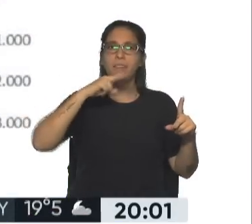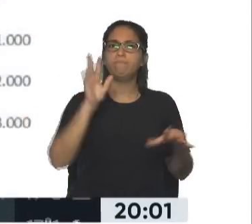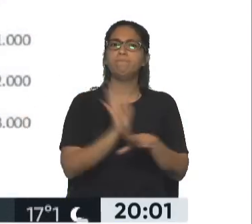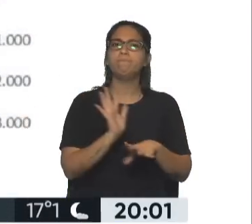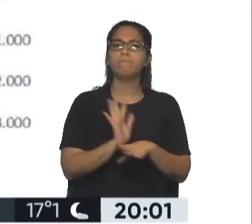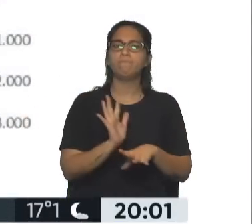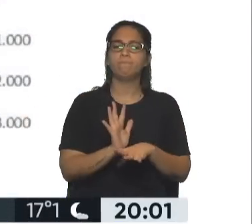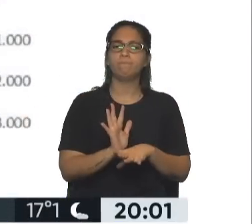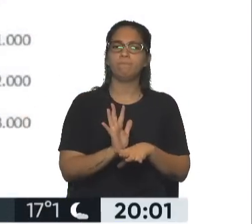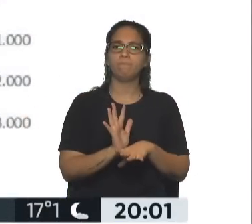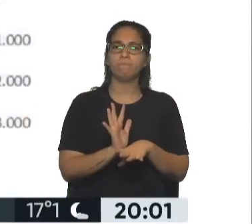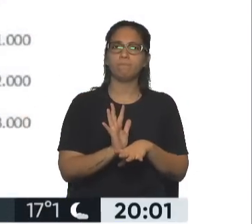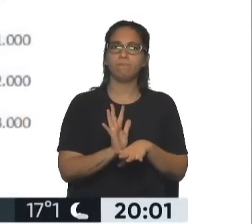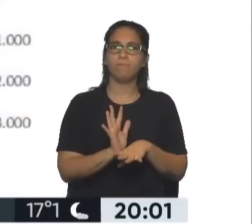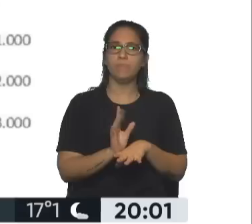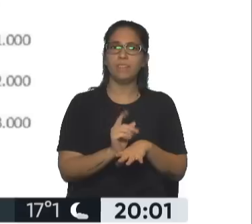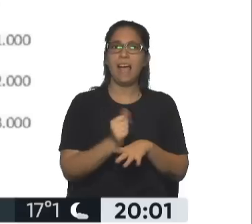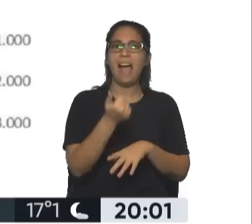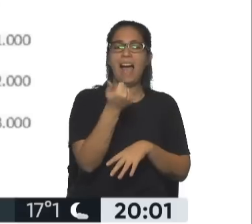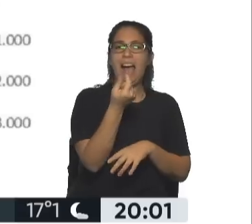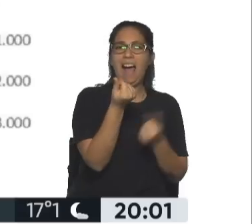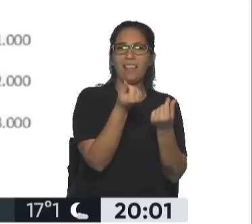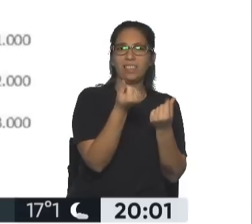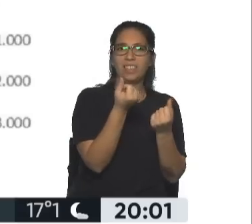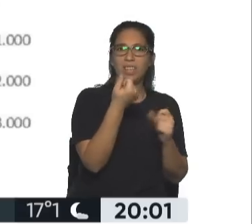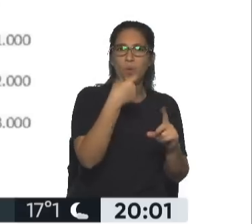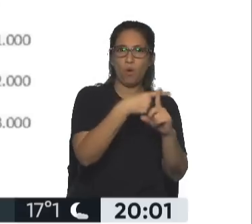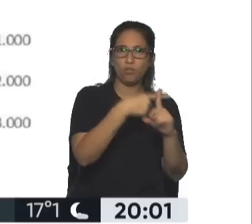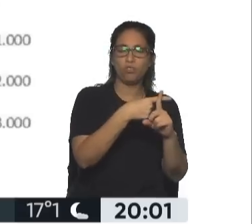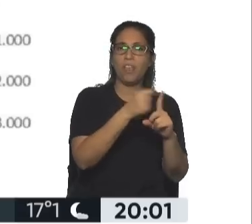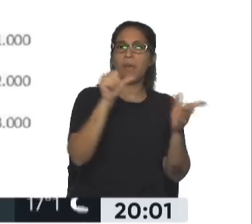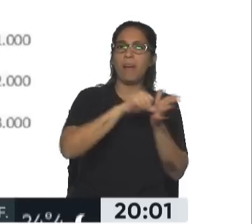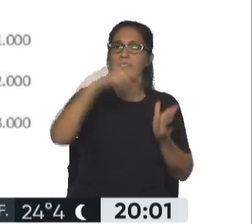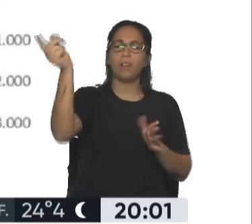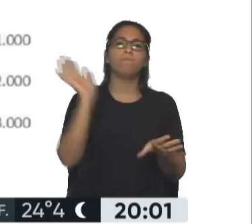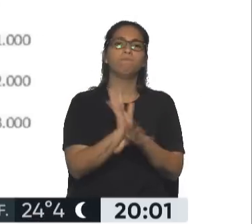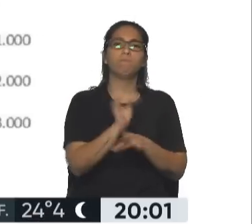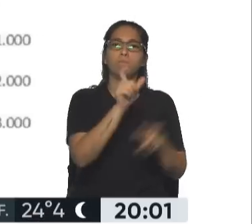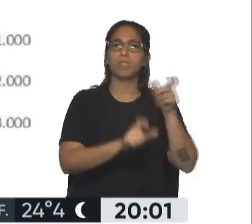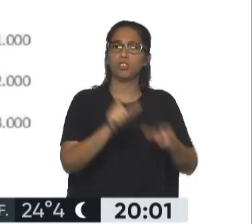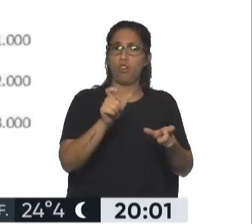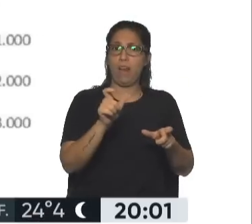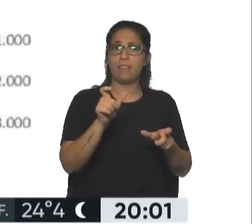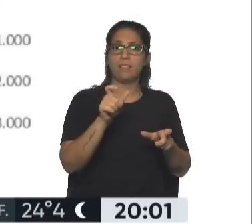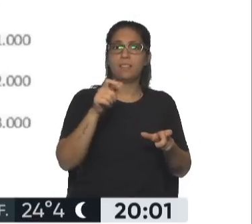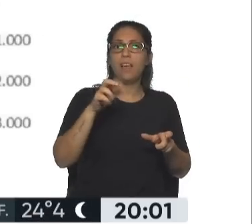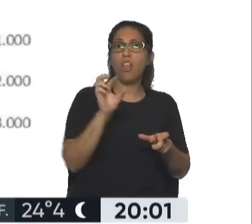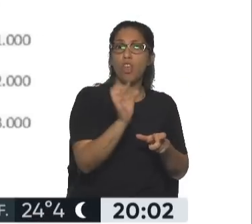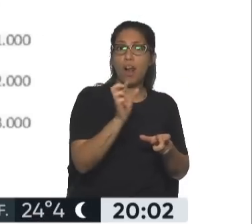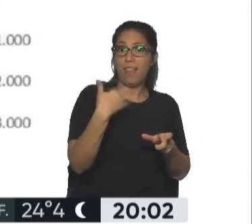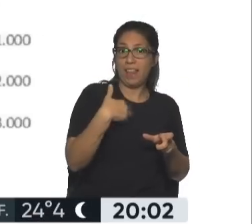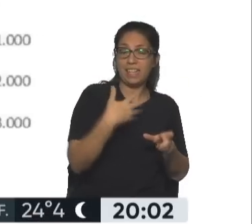significa formación de activos en el exterior. ¿Qué quiere decir? Gente que saca dólares de la República